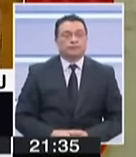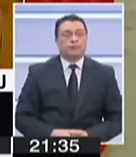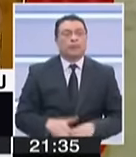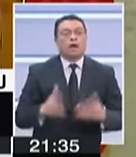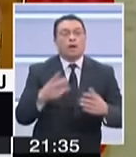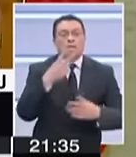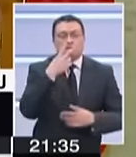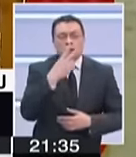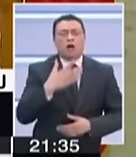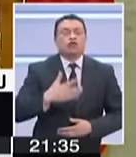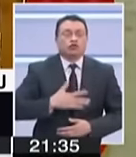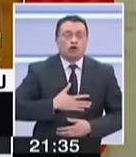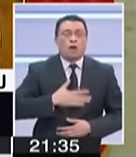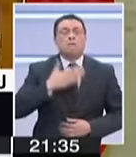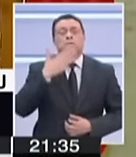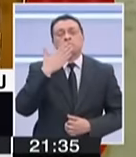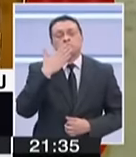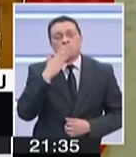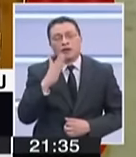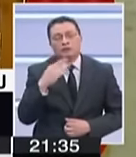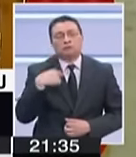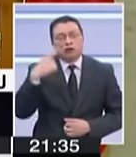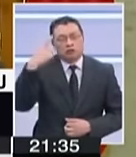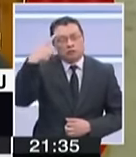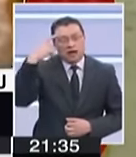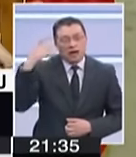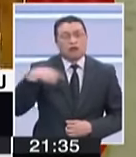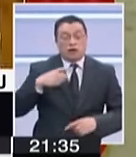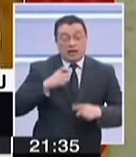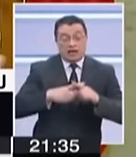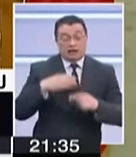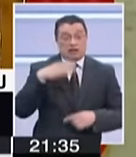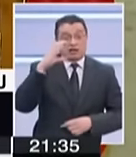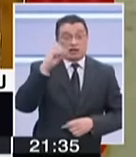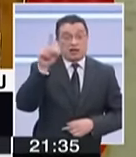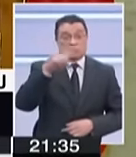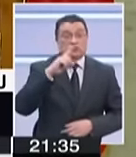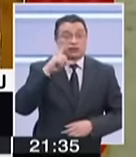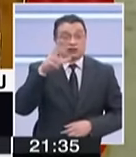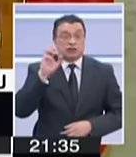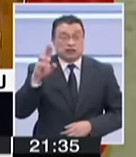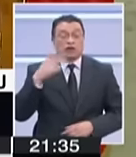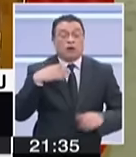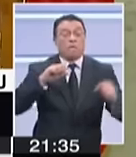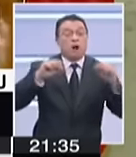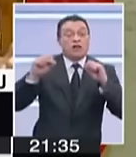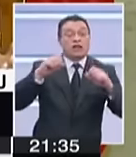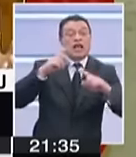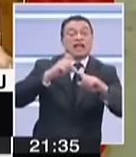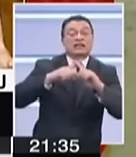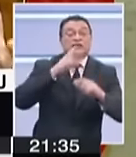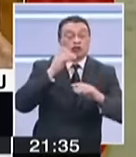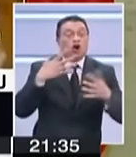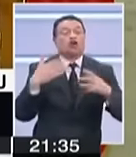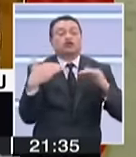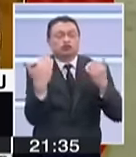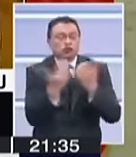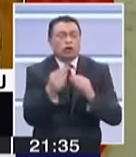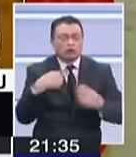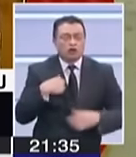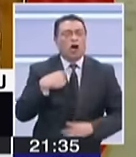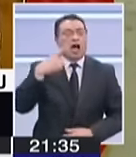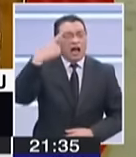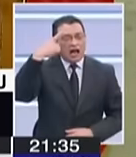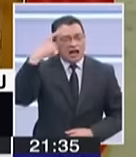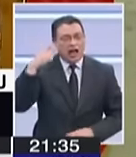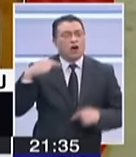Mire, yo hubiese preferido, Mónica, se lo digo como ex canciller, como parte de esta comunidad de política exterior, el Consejo de Relaciones Internacionales, me imagino